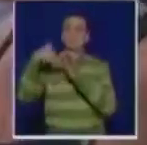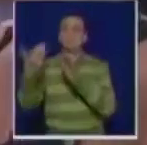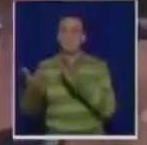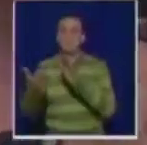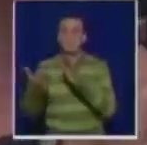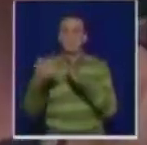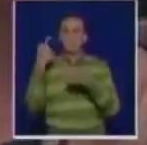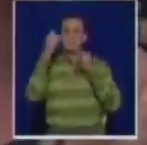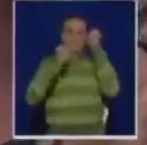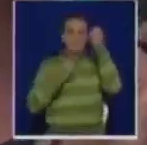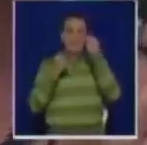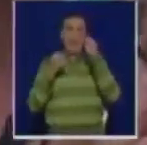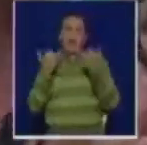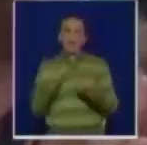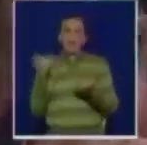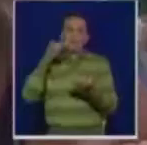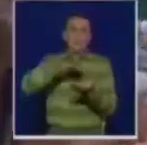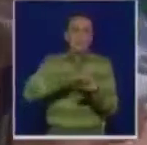llanto.